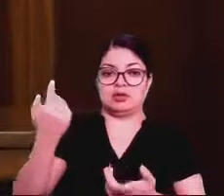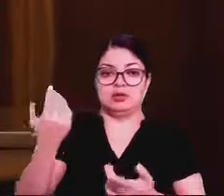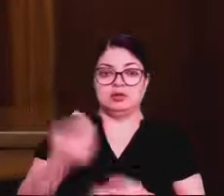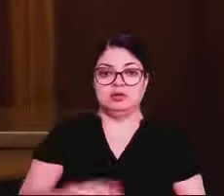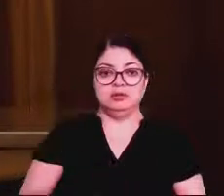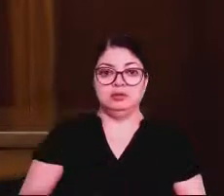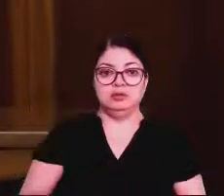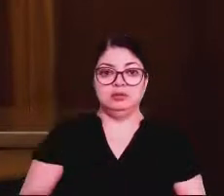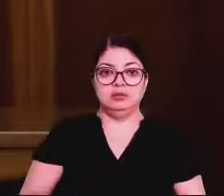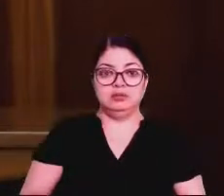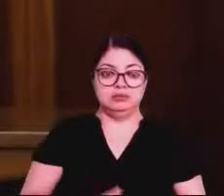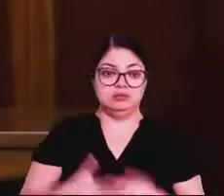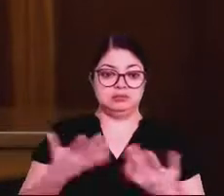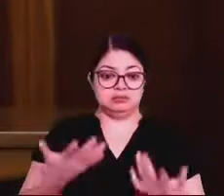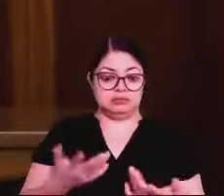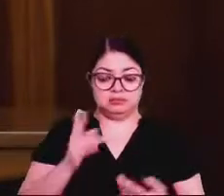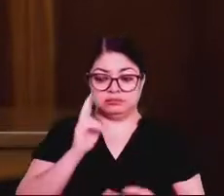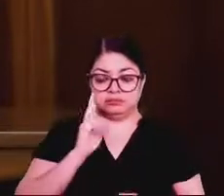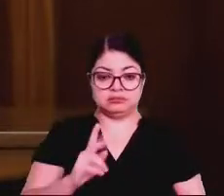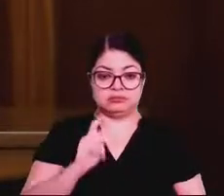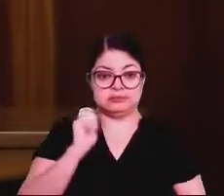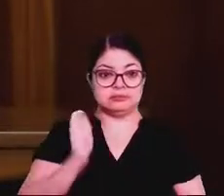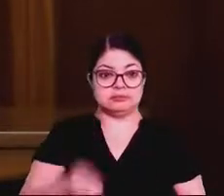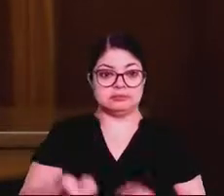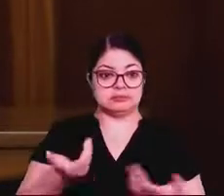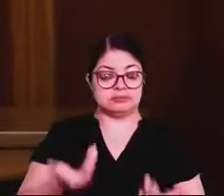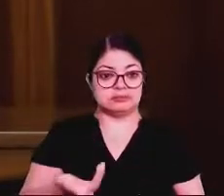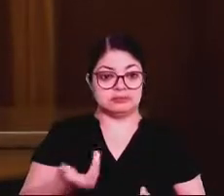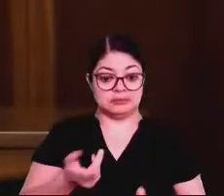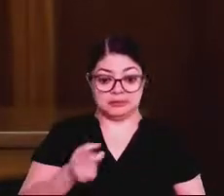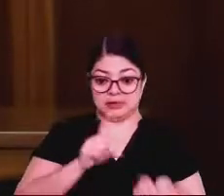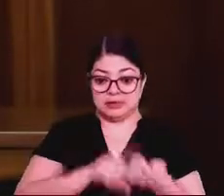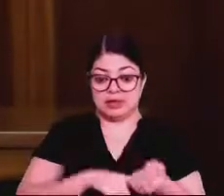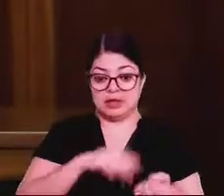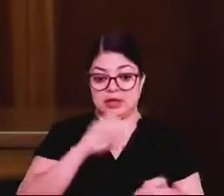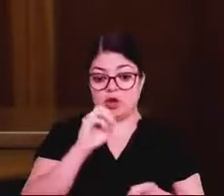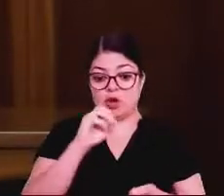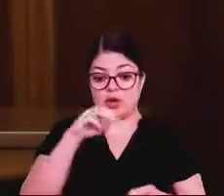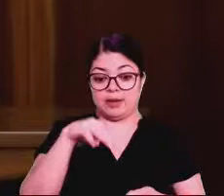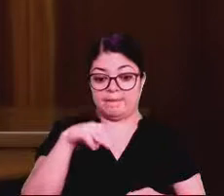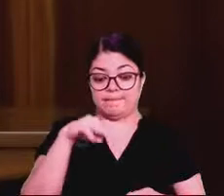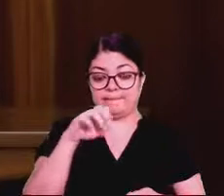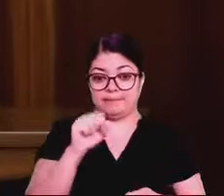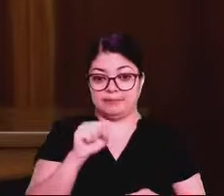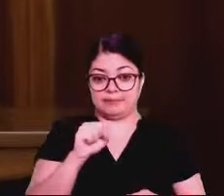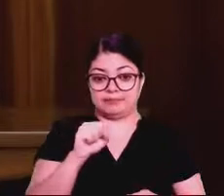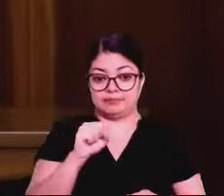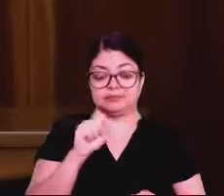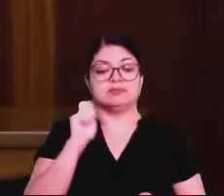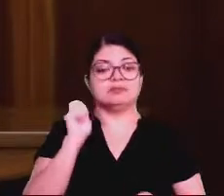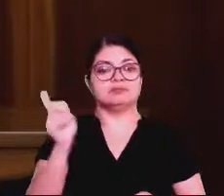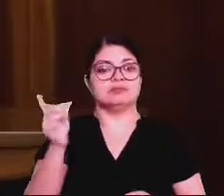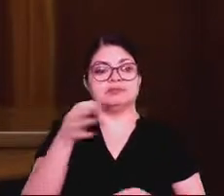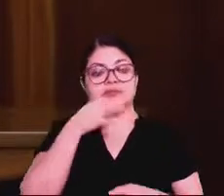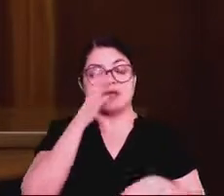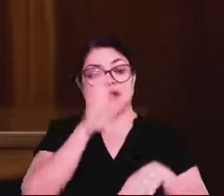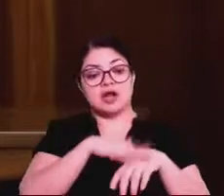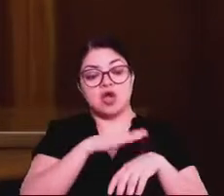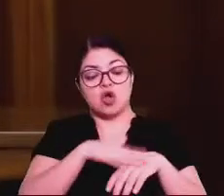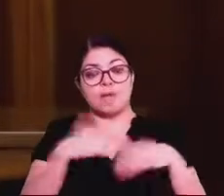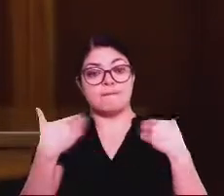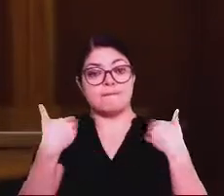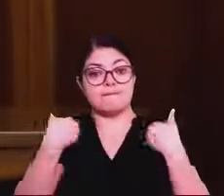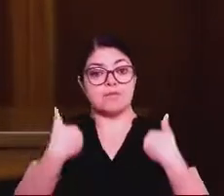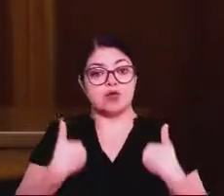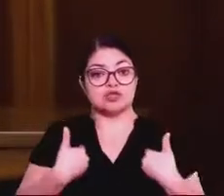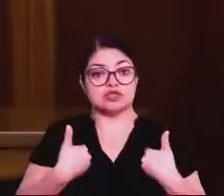Resulta imperativo señalar que la OMS recomienda que la mochila